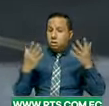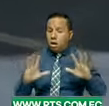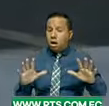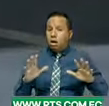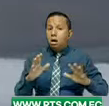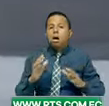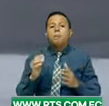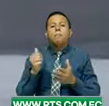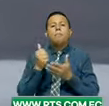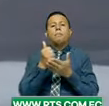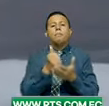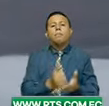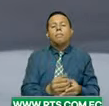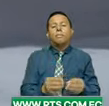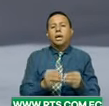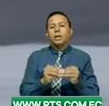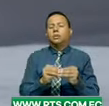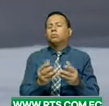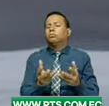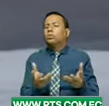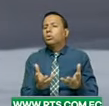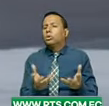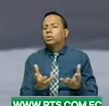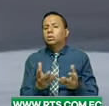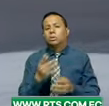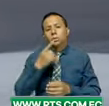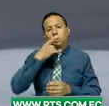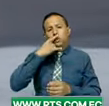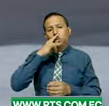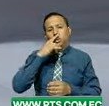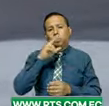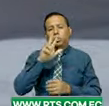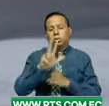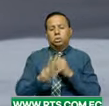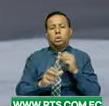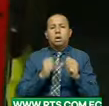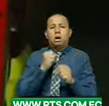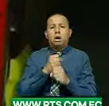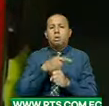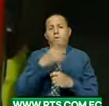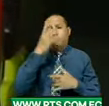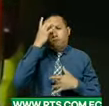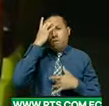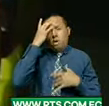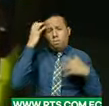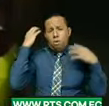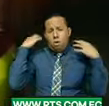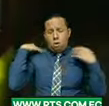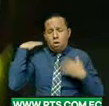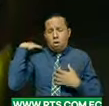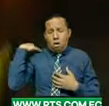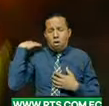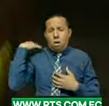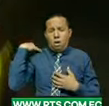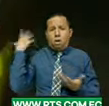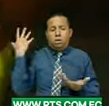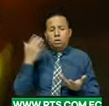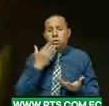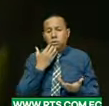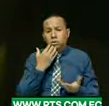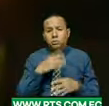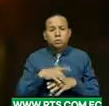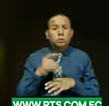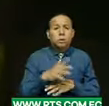efectuar otra evacuación, esta vez un niño de 3 años con neumonía, para que nadie se quede a la